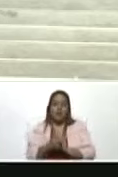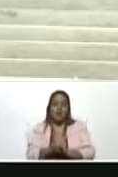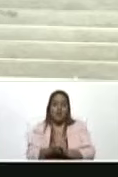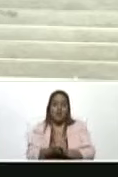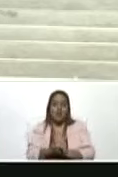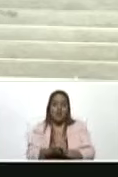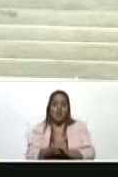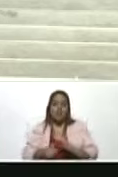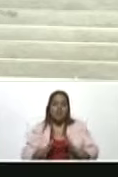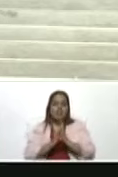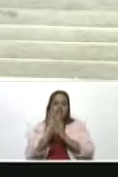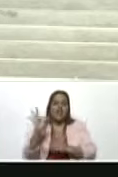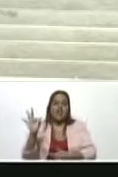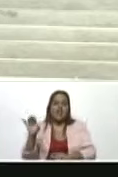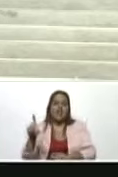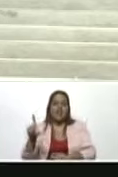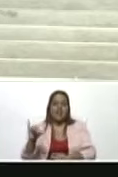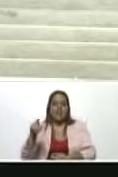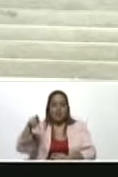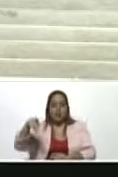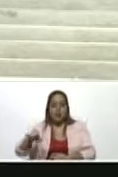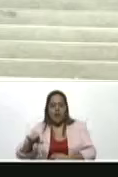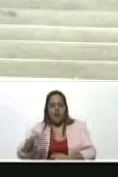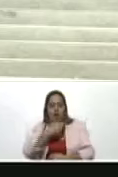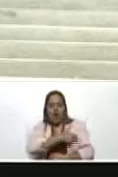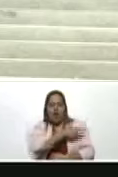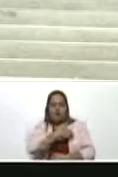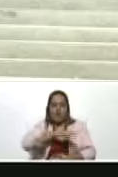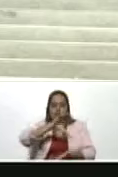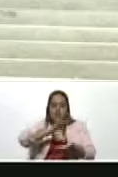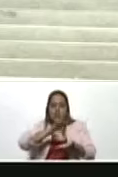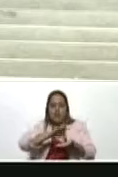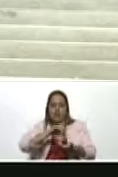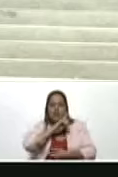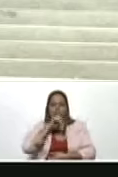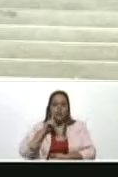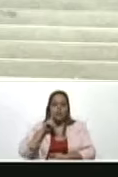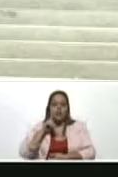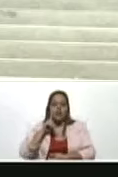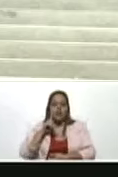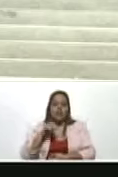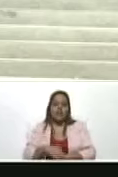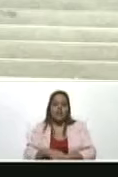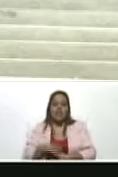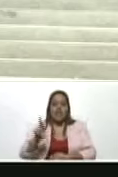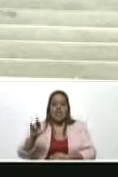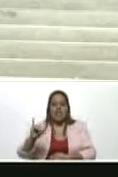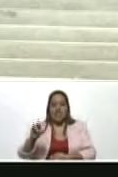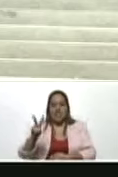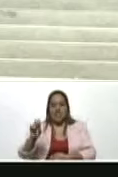Felipe, en el Hospital Central Doctor Plácido Daniel Rodríguez Rivero.